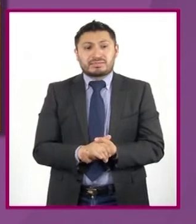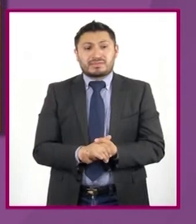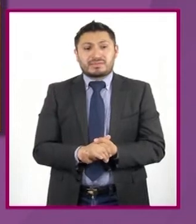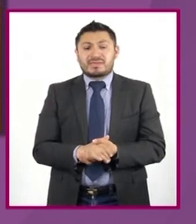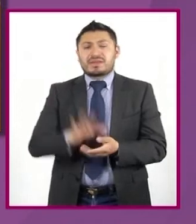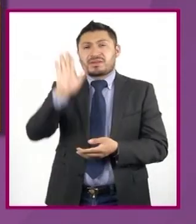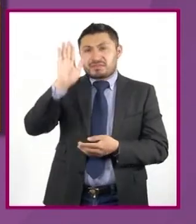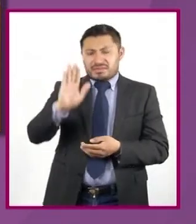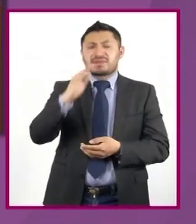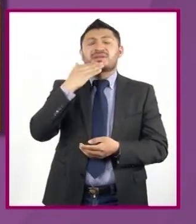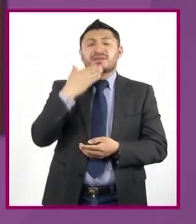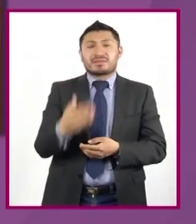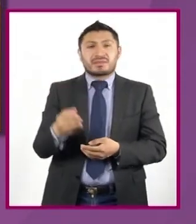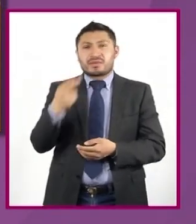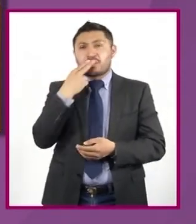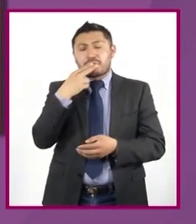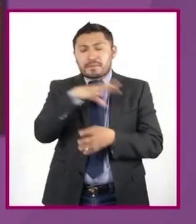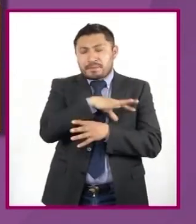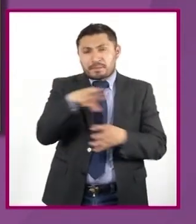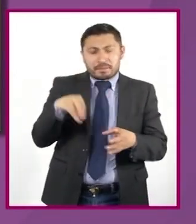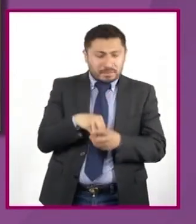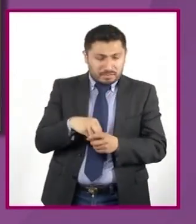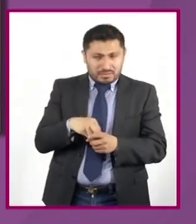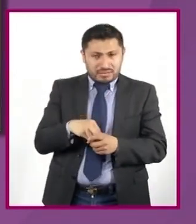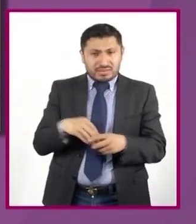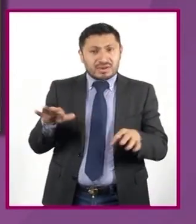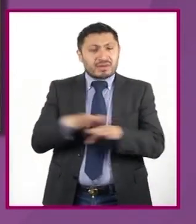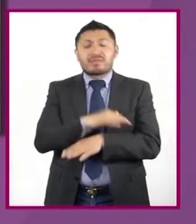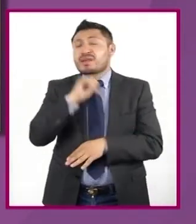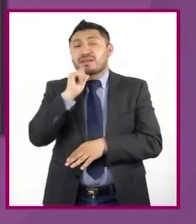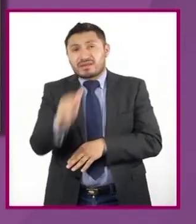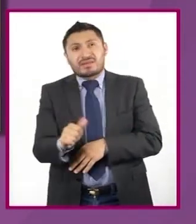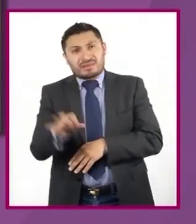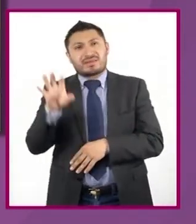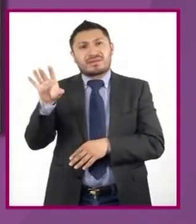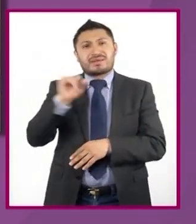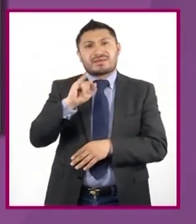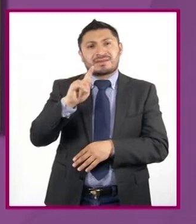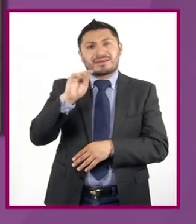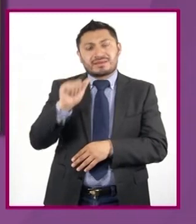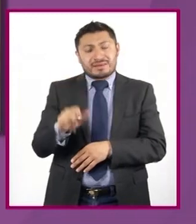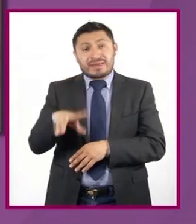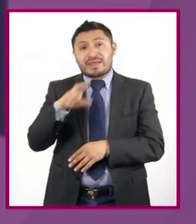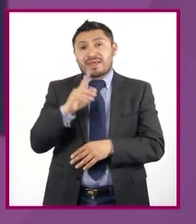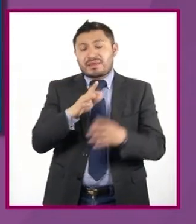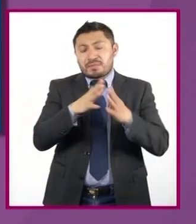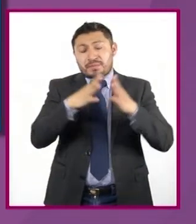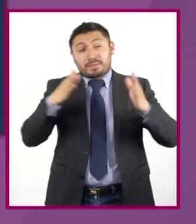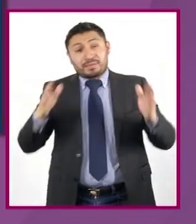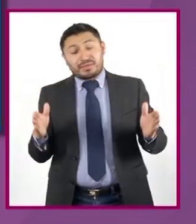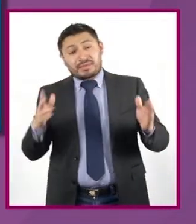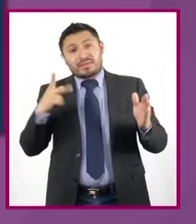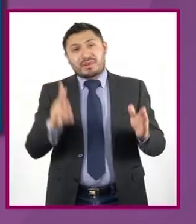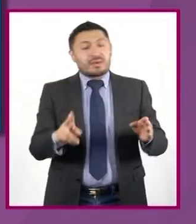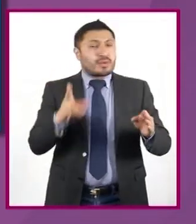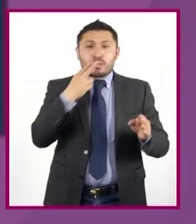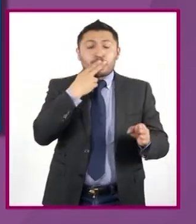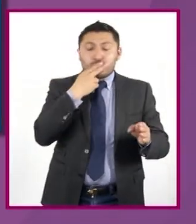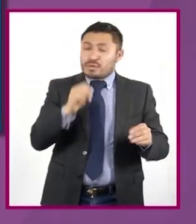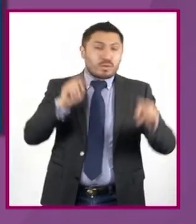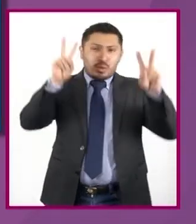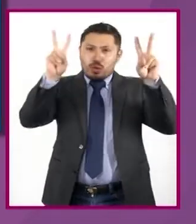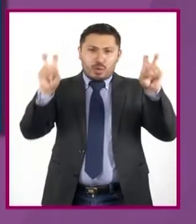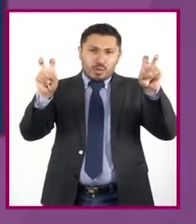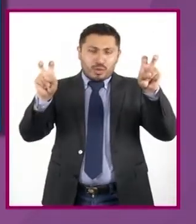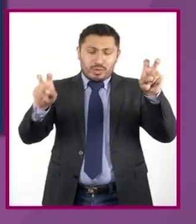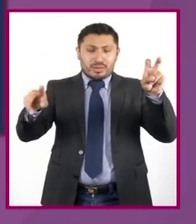completo y sin cambiar nada, sería una cita textual. Así es. Pero como es una cita extensa, no se usan comillas,